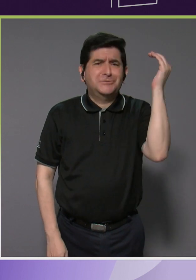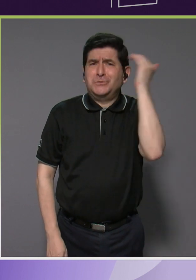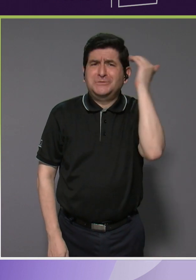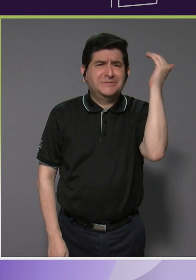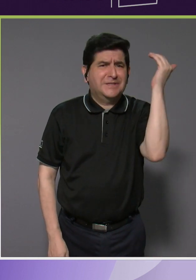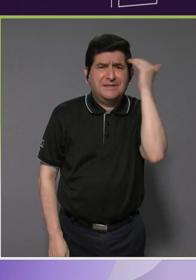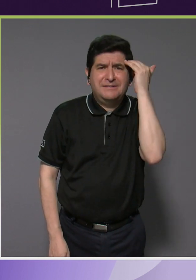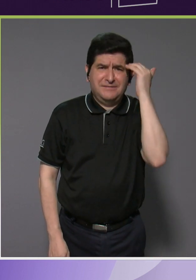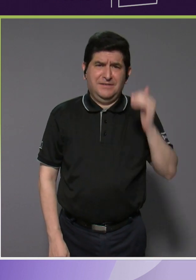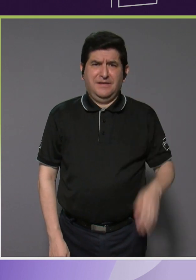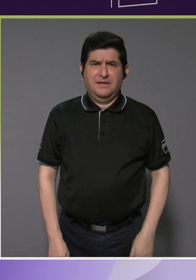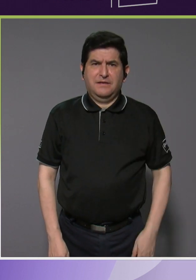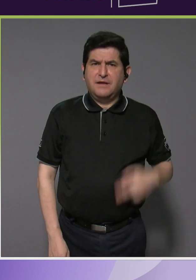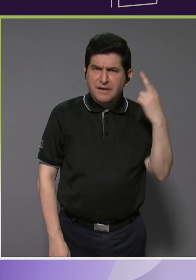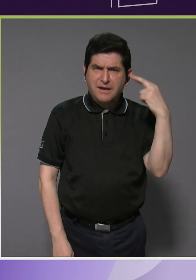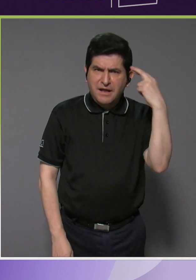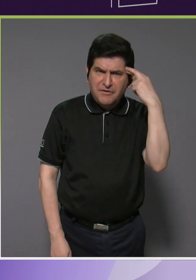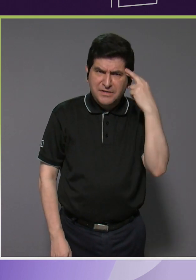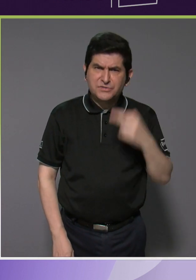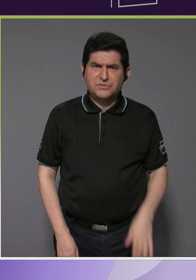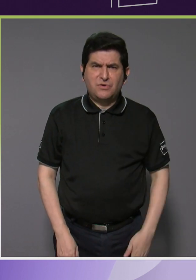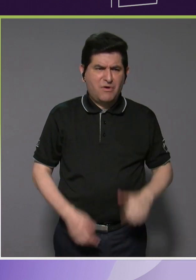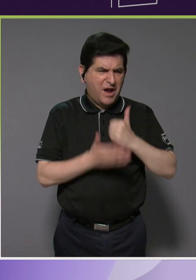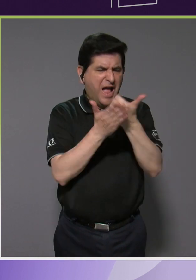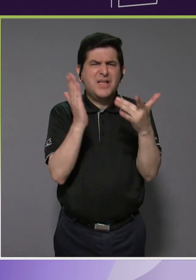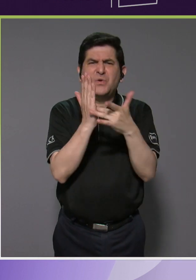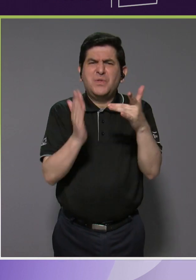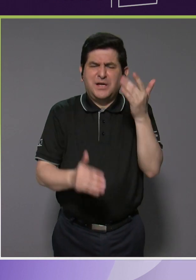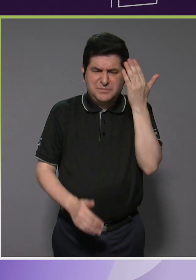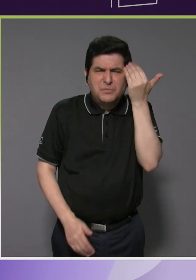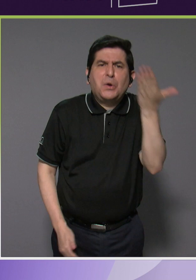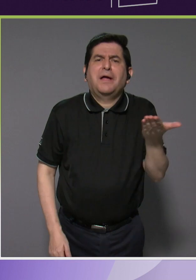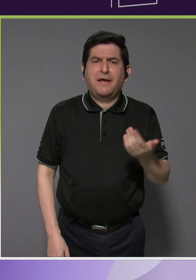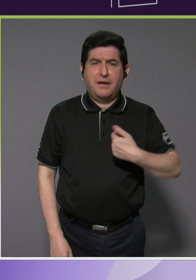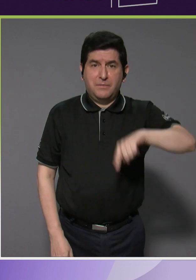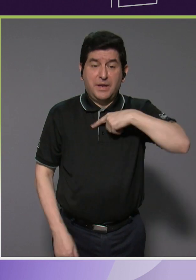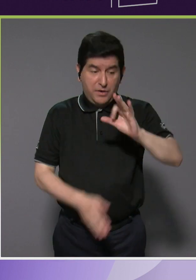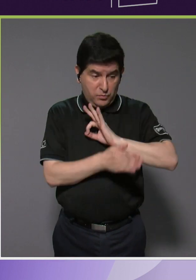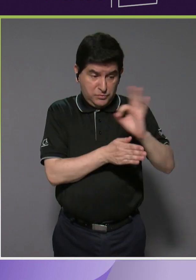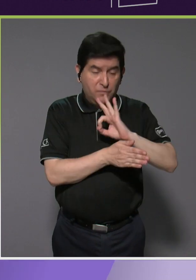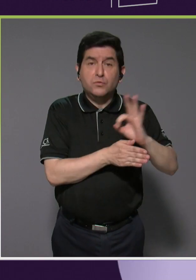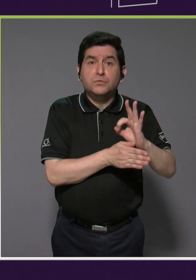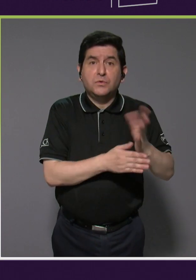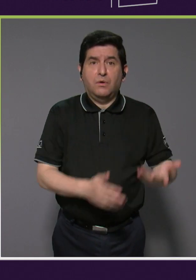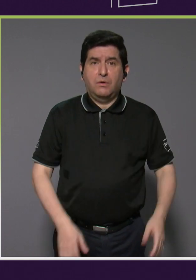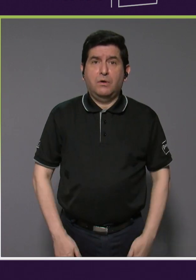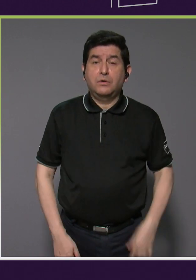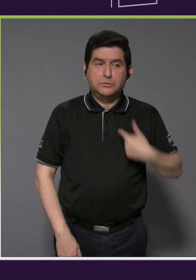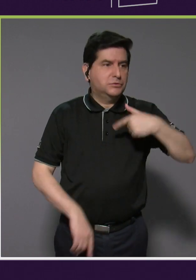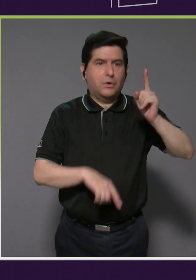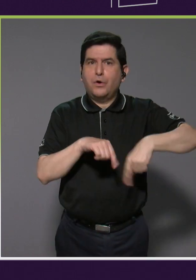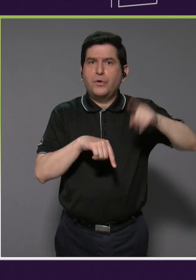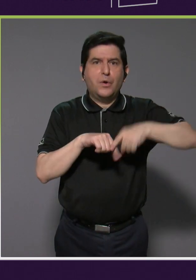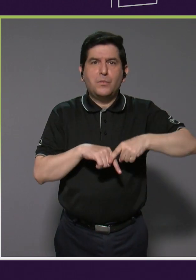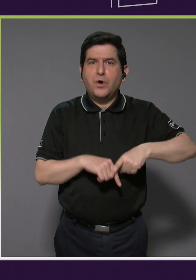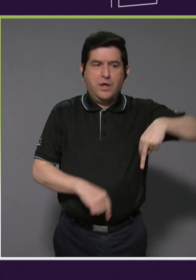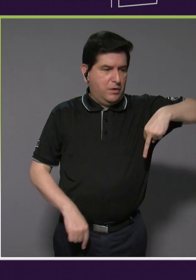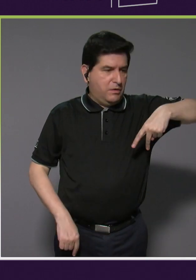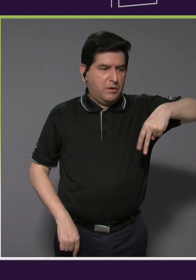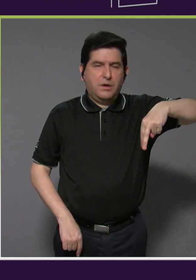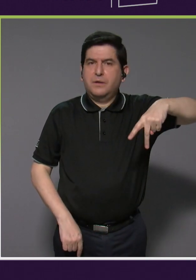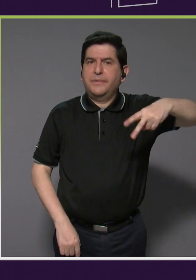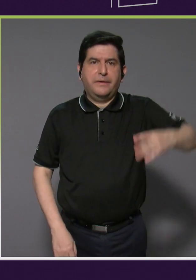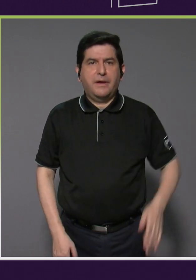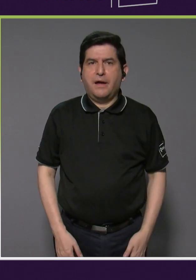desconocimiento, porque ¿para qué son las ayudas técnicas? Son para nuestro funcionamiento. Vamos, yo no podría caminar,